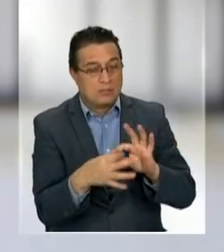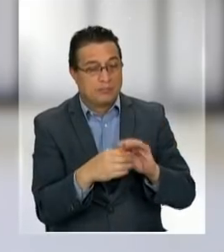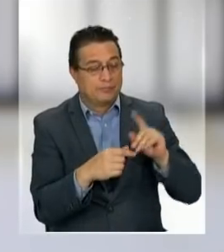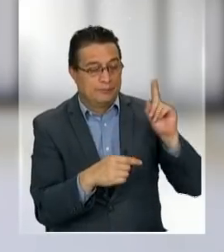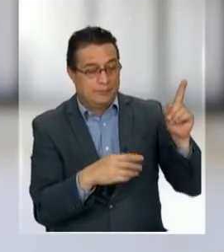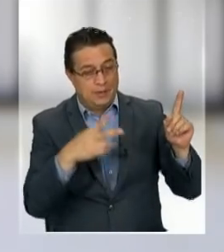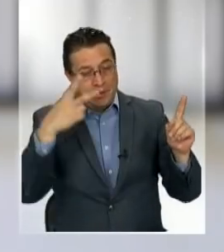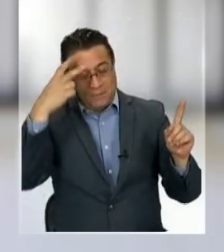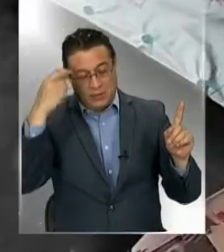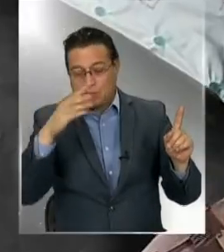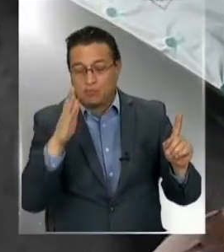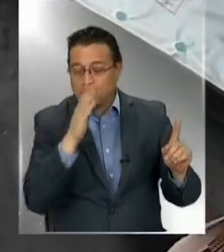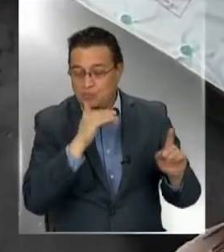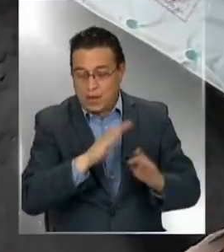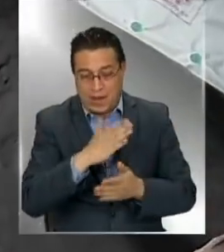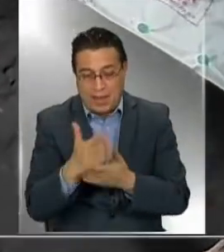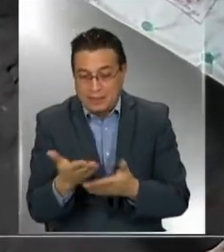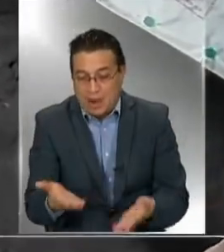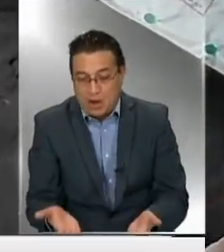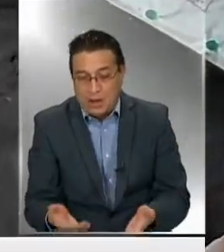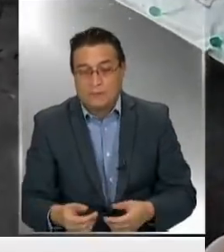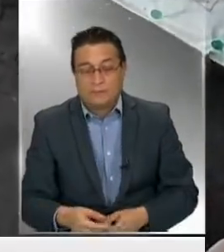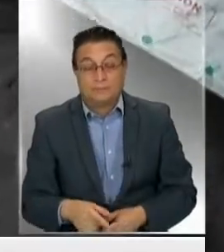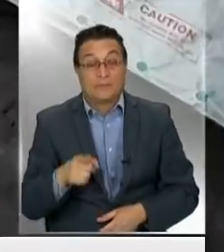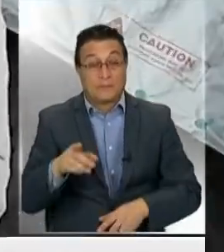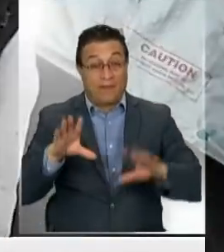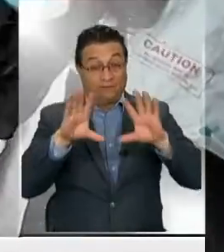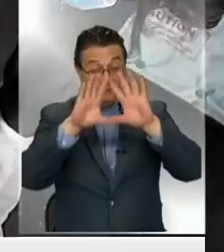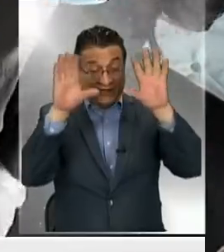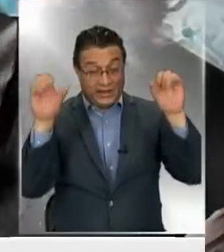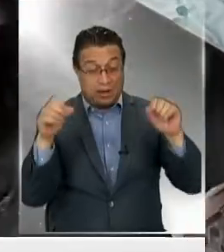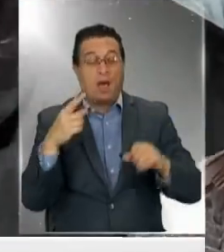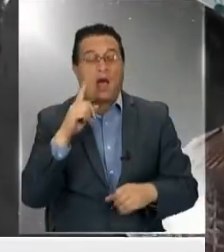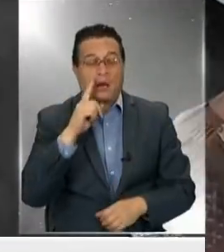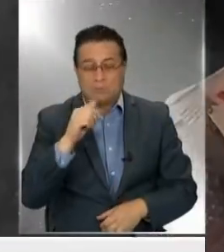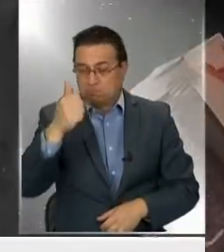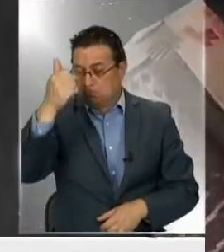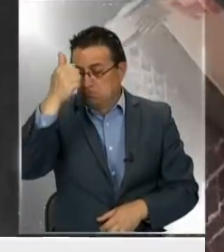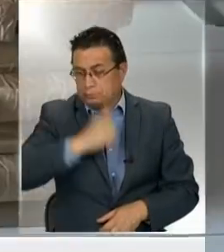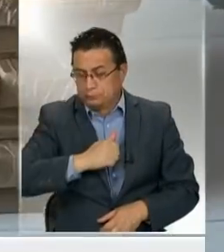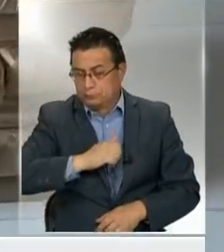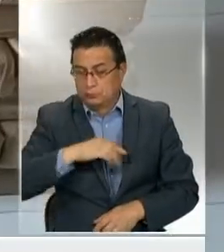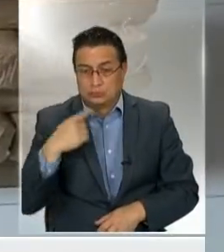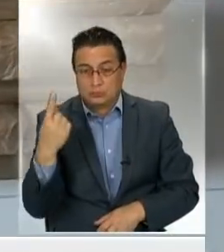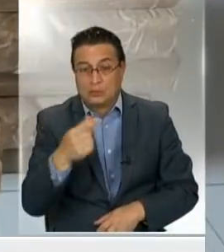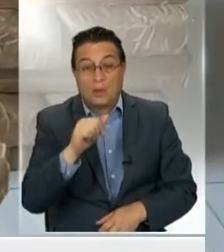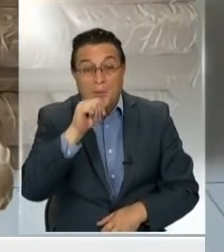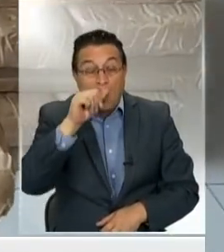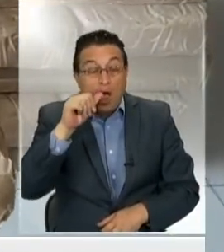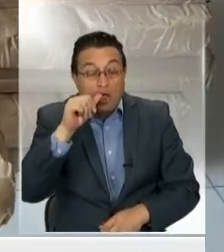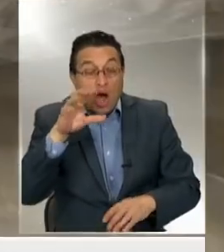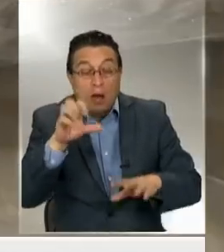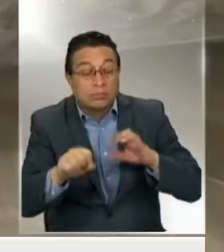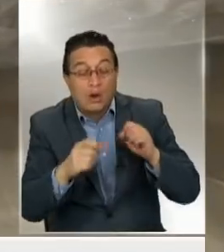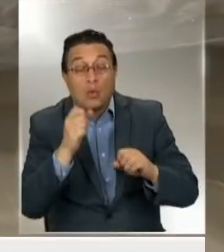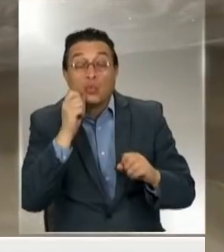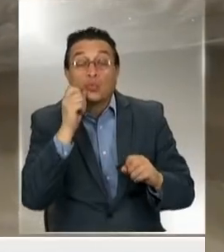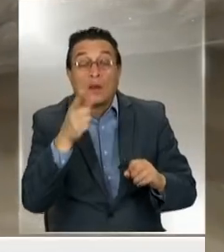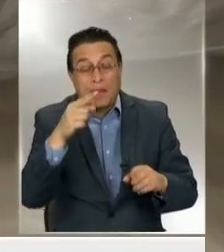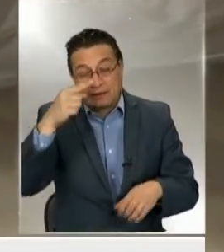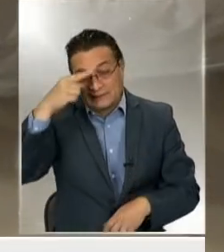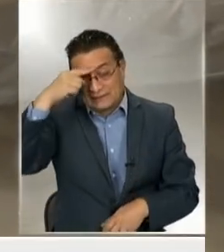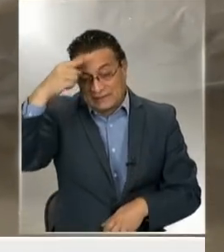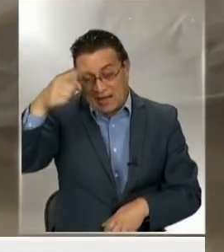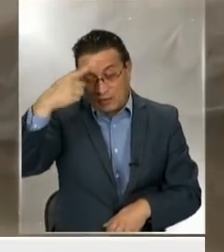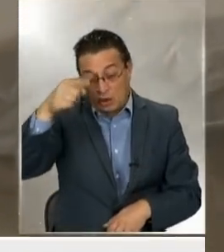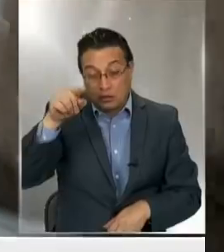o al menos nosotros no la conocemos. Por parte de la Fiscalía existe completo hermetismo en relación a la droga incautada en el puerto de San Antonio. Una